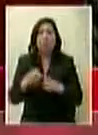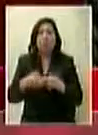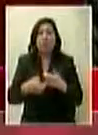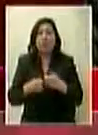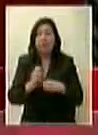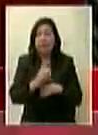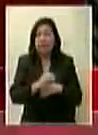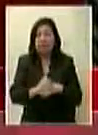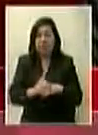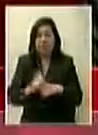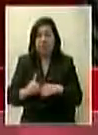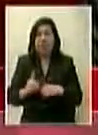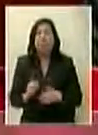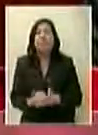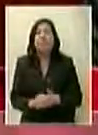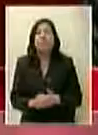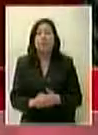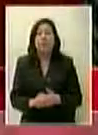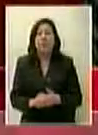la descentralización.